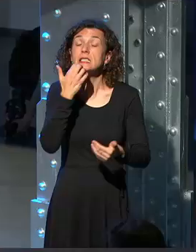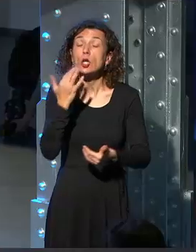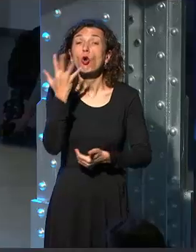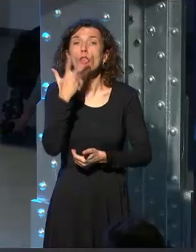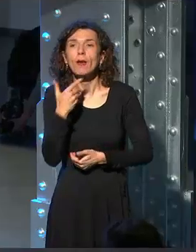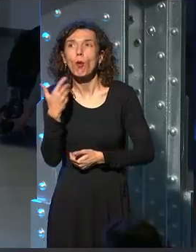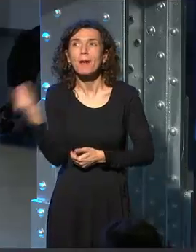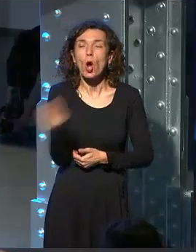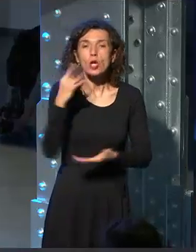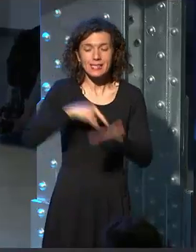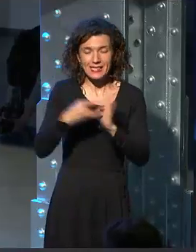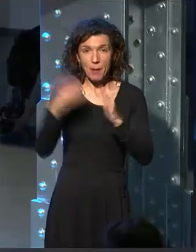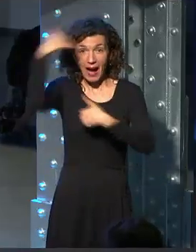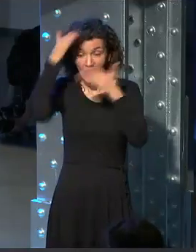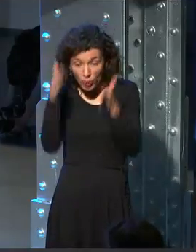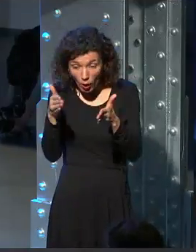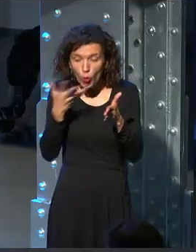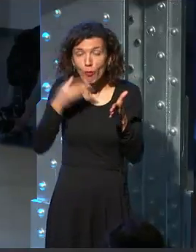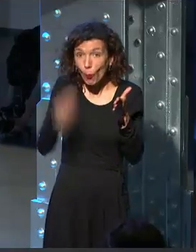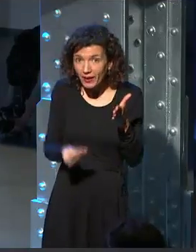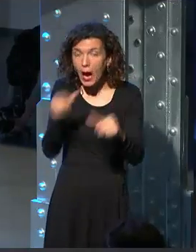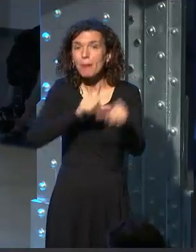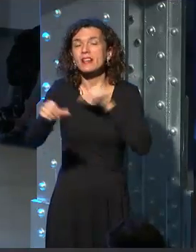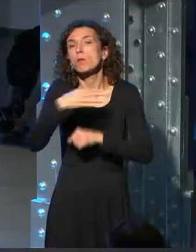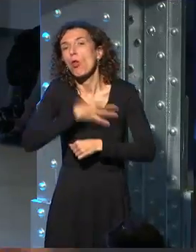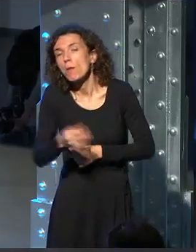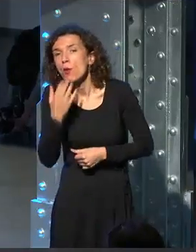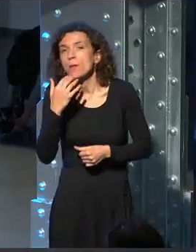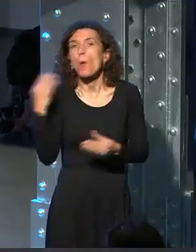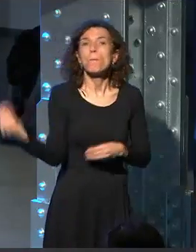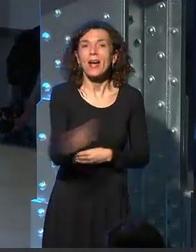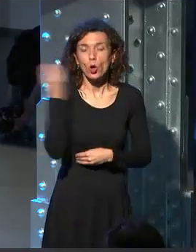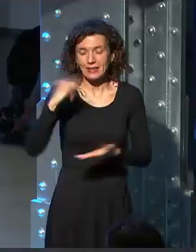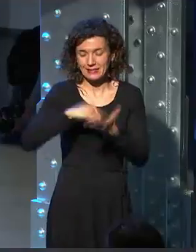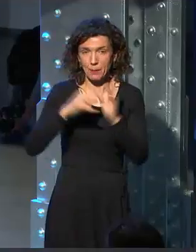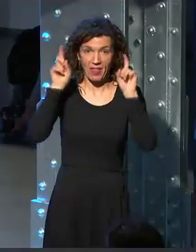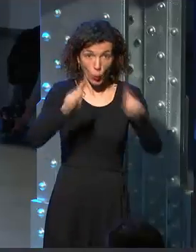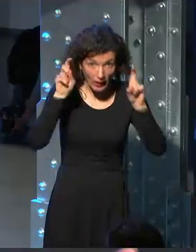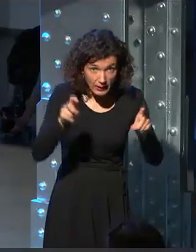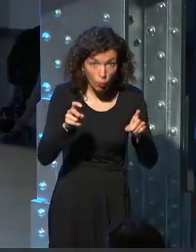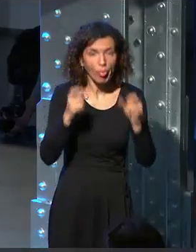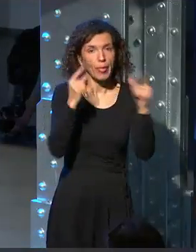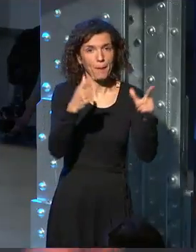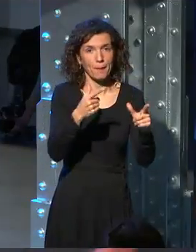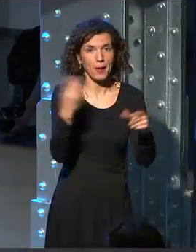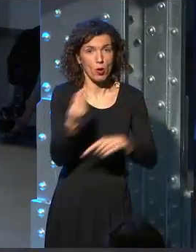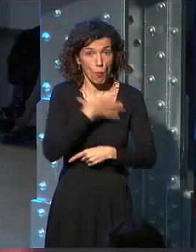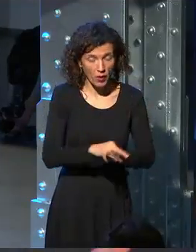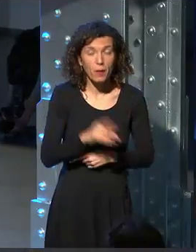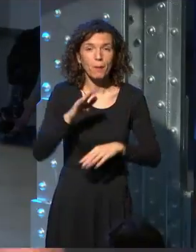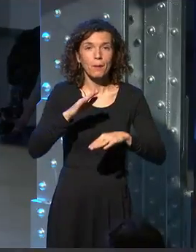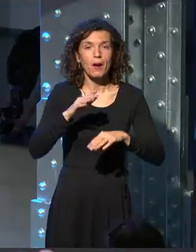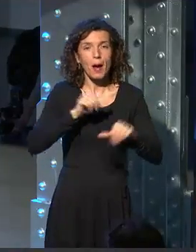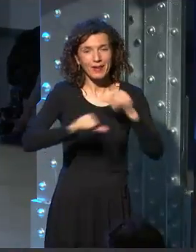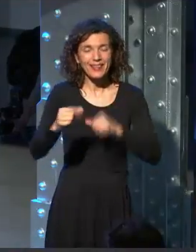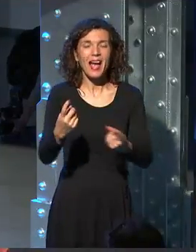mejor cómo funciona el sistema atencional, pues podremos desde mejorar el sistema educativo para que los